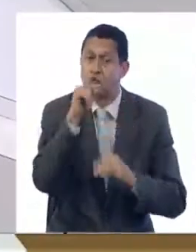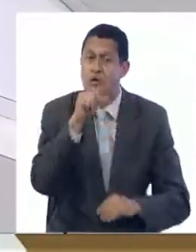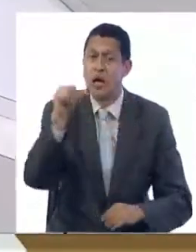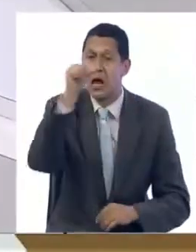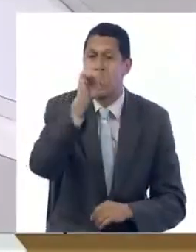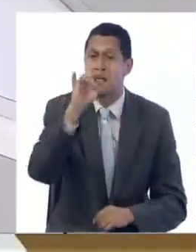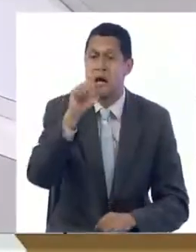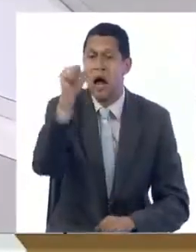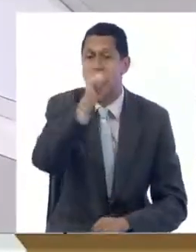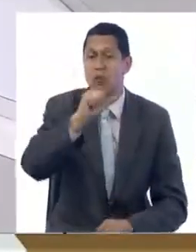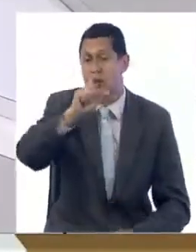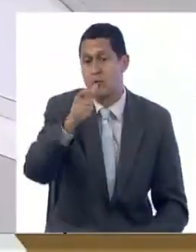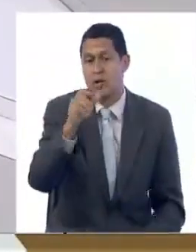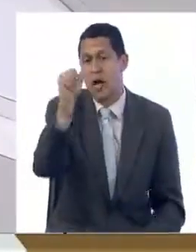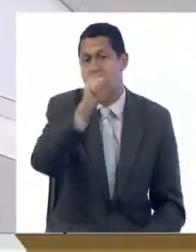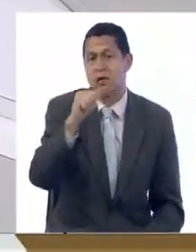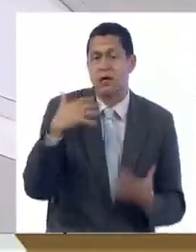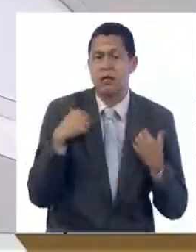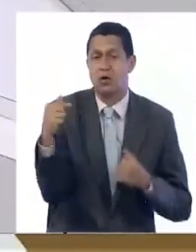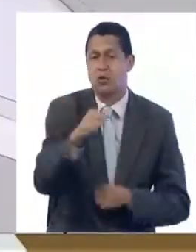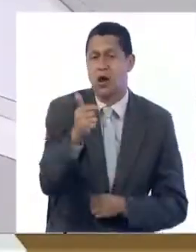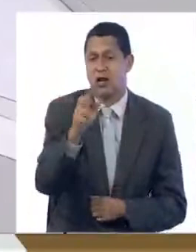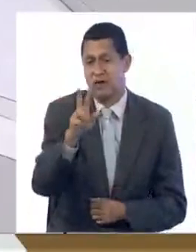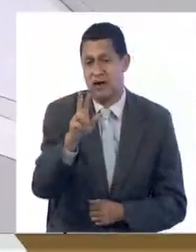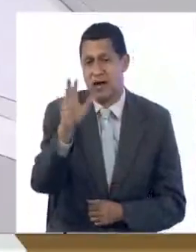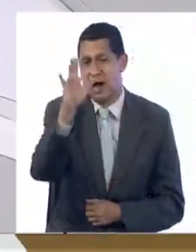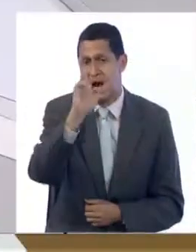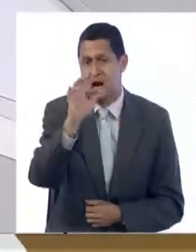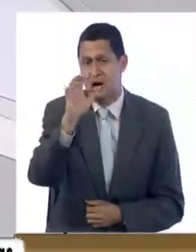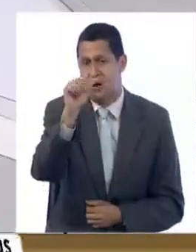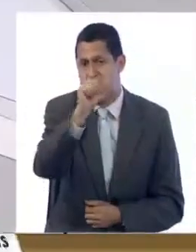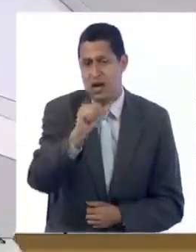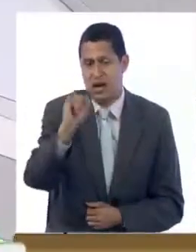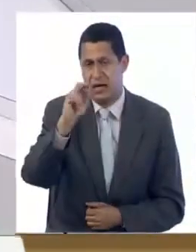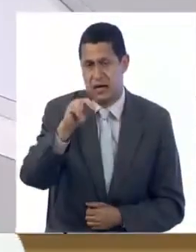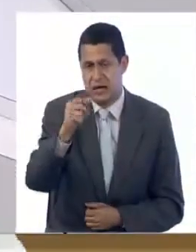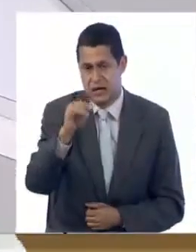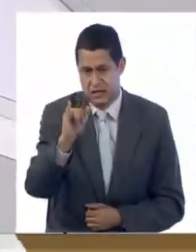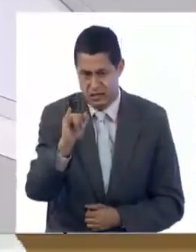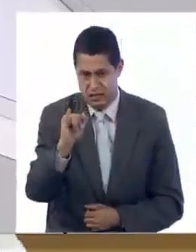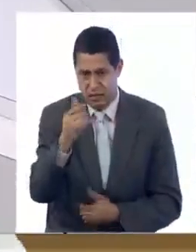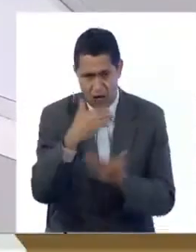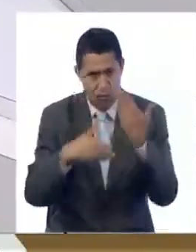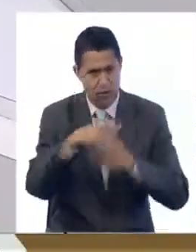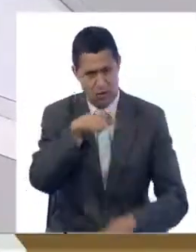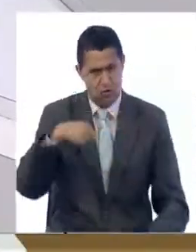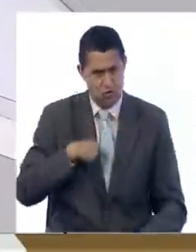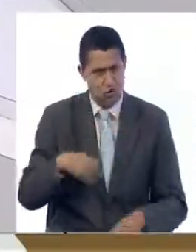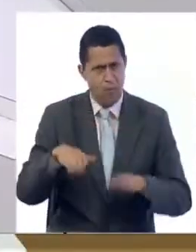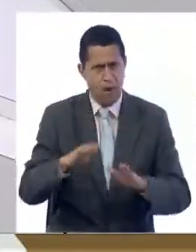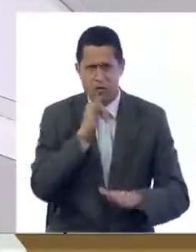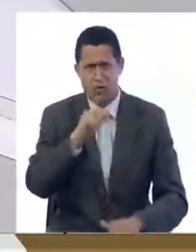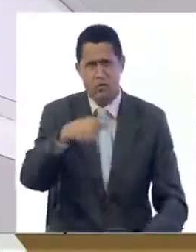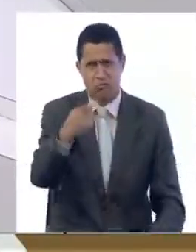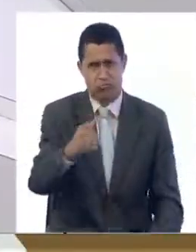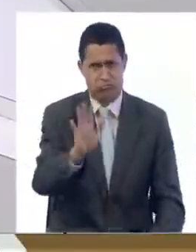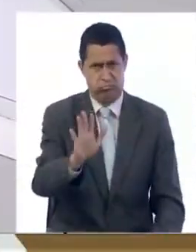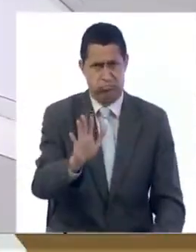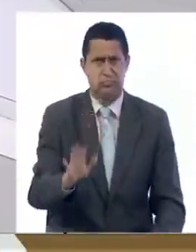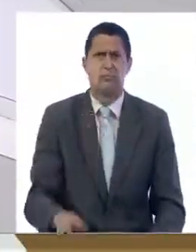Instagram, @Globovisión, @salud-gb y @IngridCaribay para que interactúe con todos nosotros. Vamos a la pausa y ya volvemos con más.